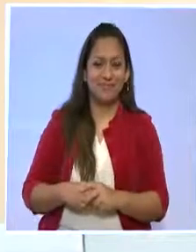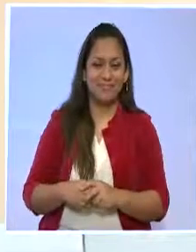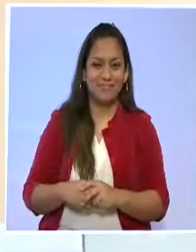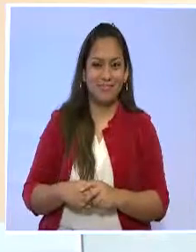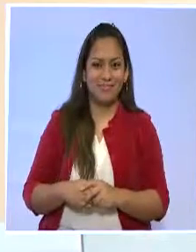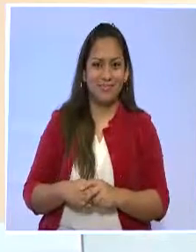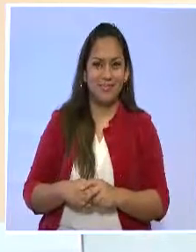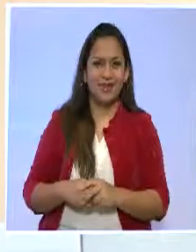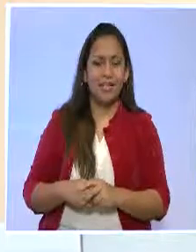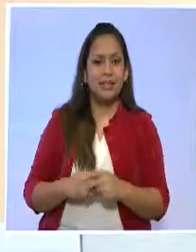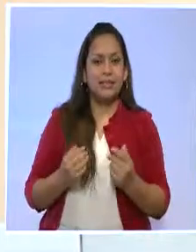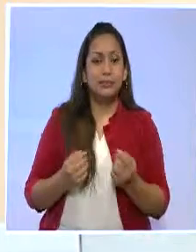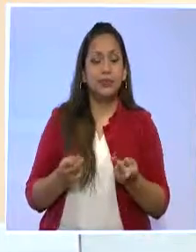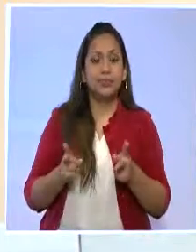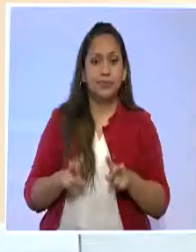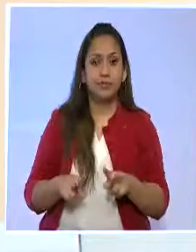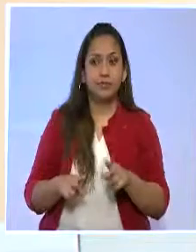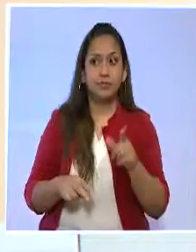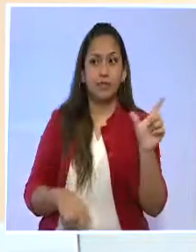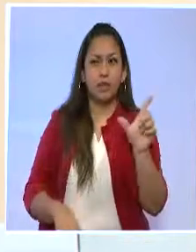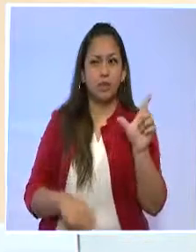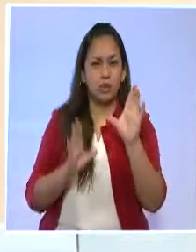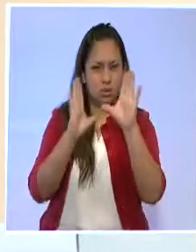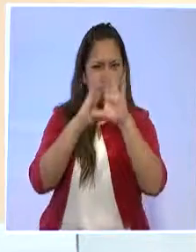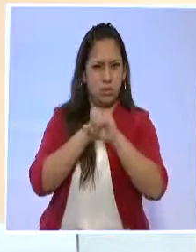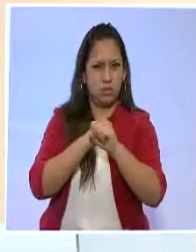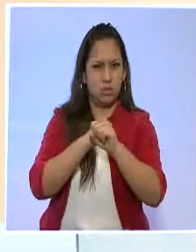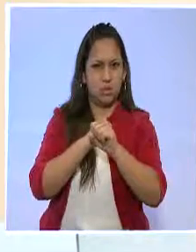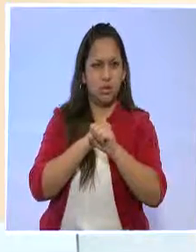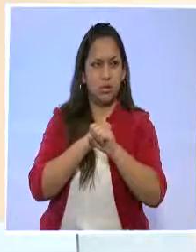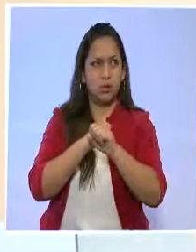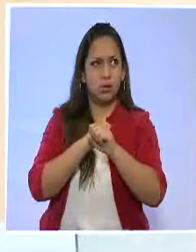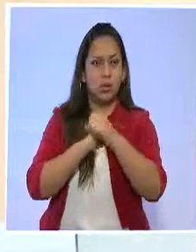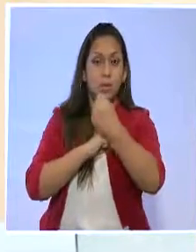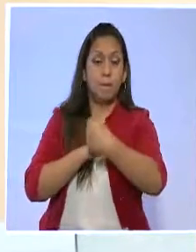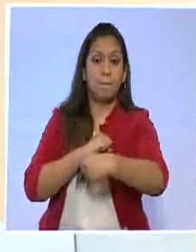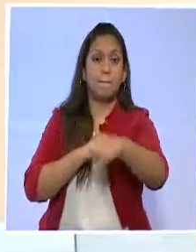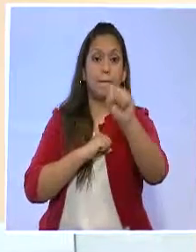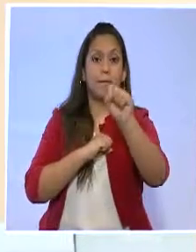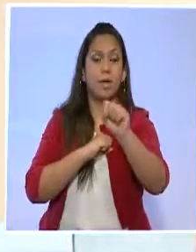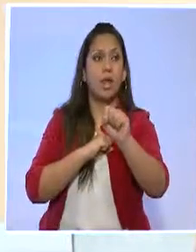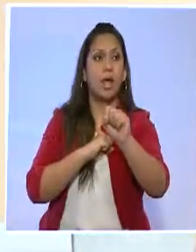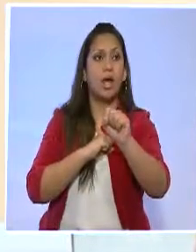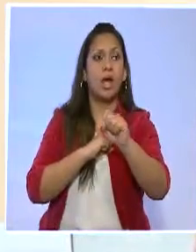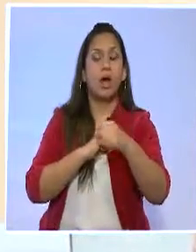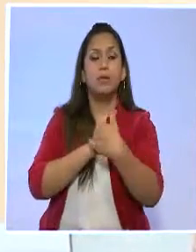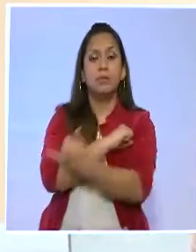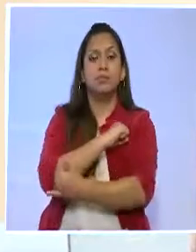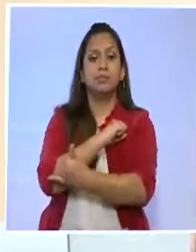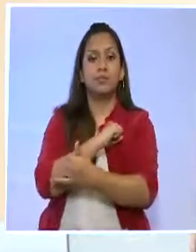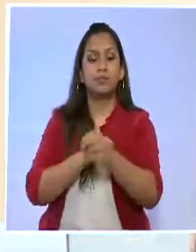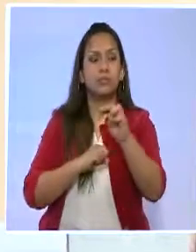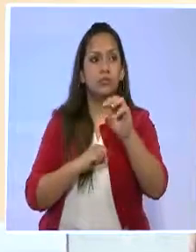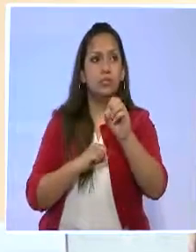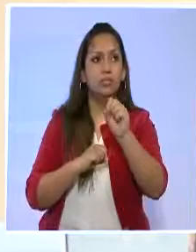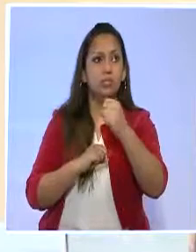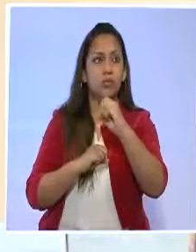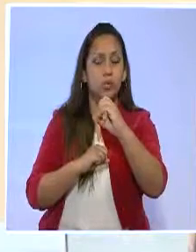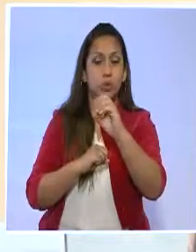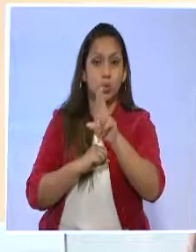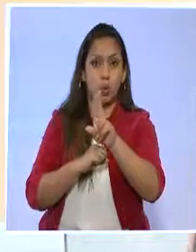bueno después tuvimos ya el lunes de la noche el viaje hacia moscú llegamos el lunes casi a medianoche